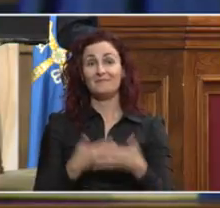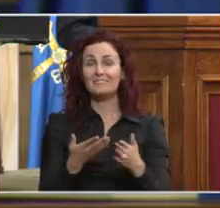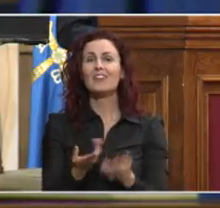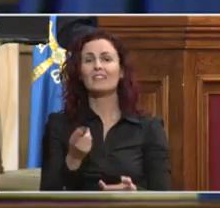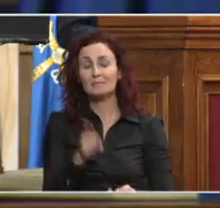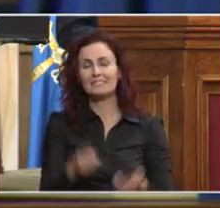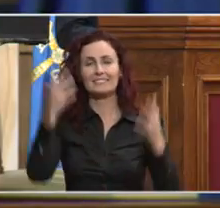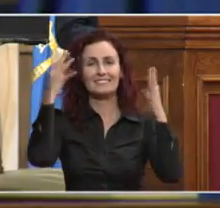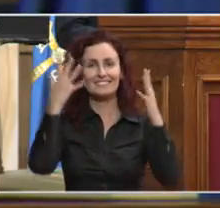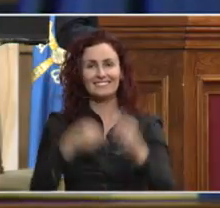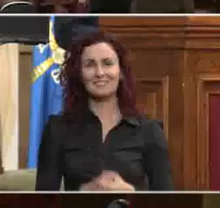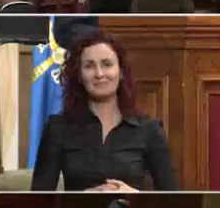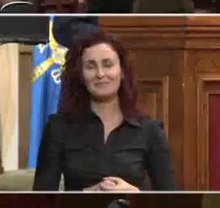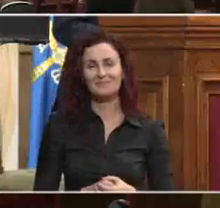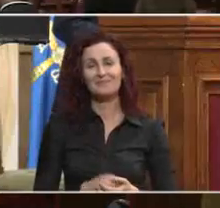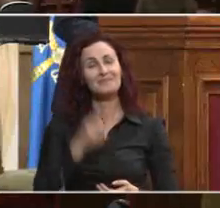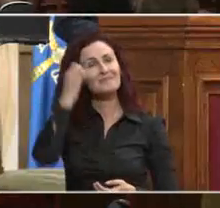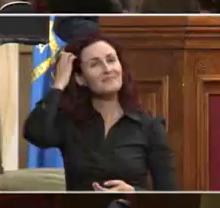comprobó